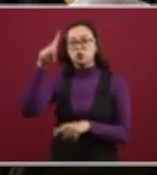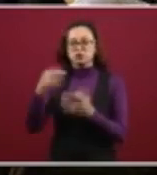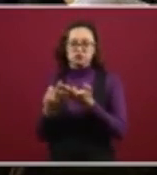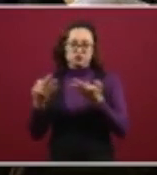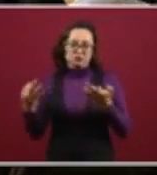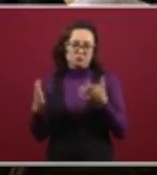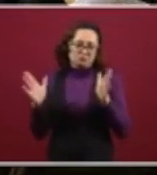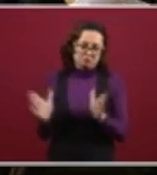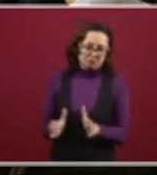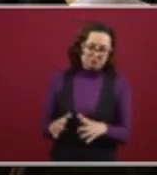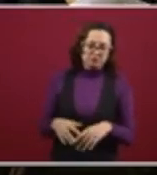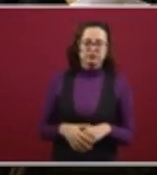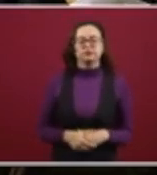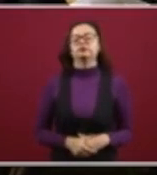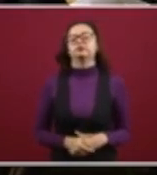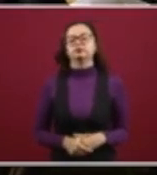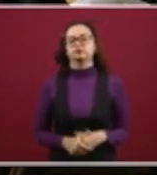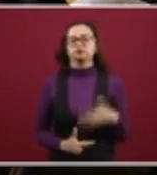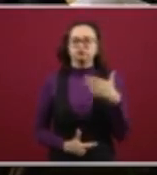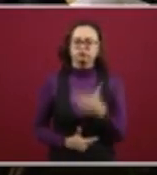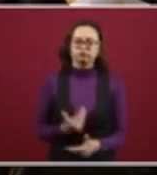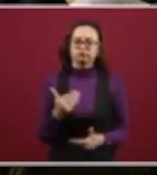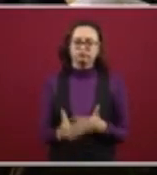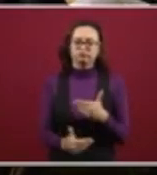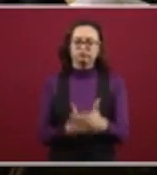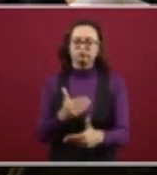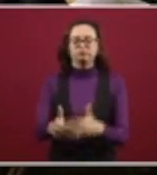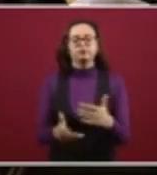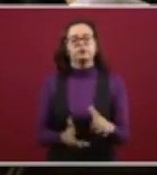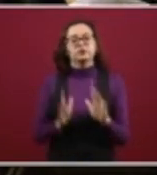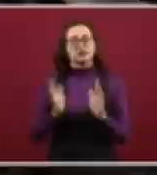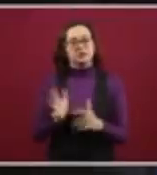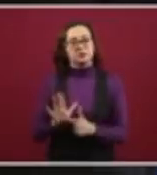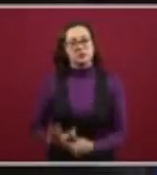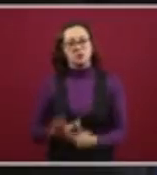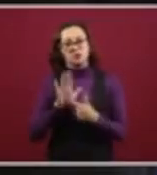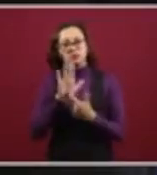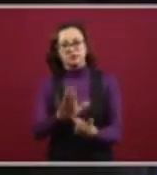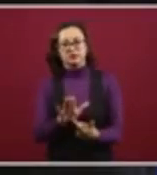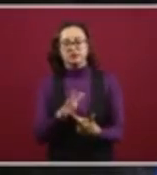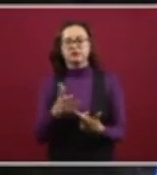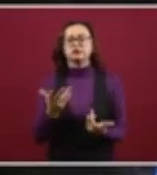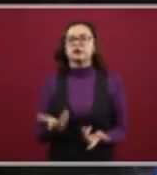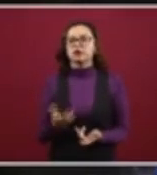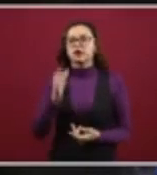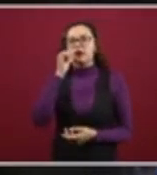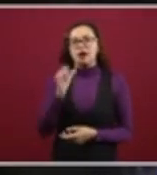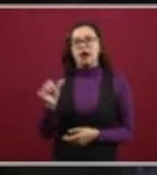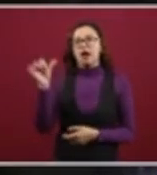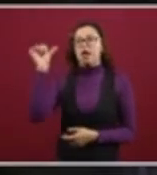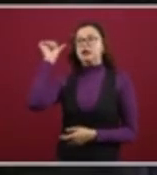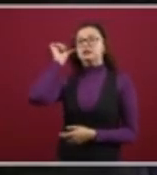venido avanzando de manera consistente y, como ya señalé, hasta hoy día o el día de ayer, el